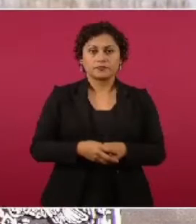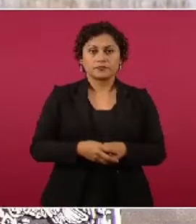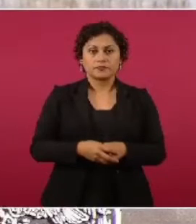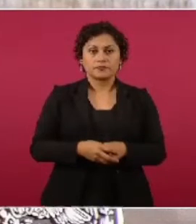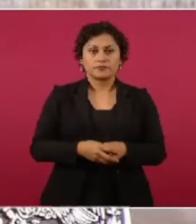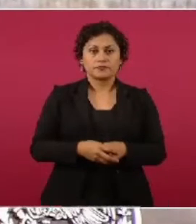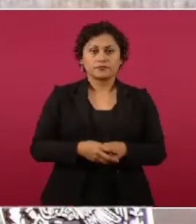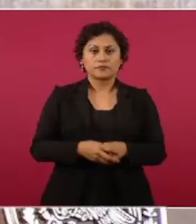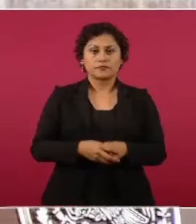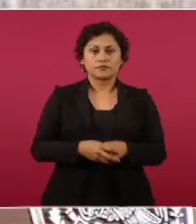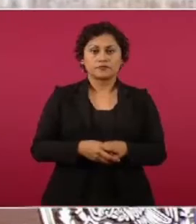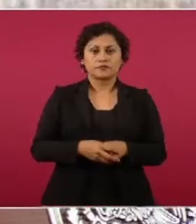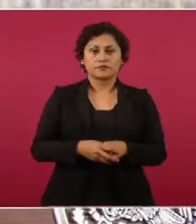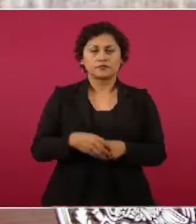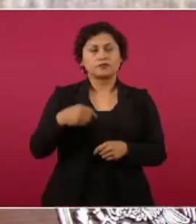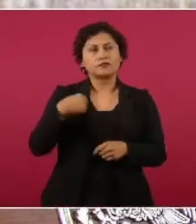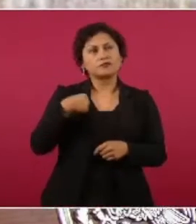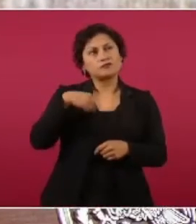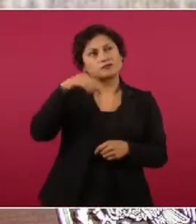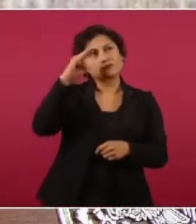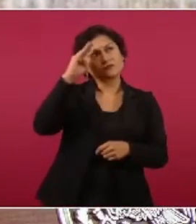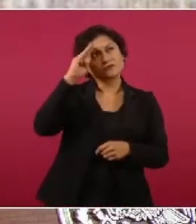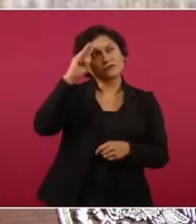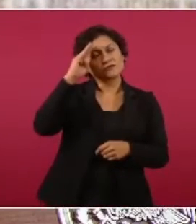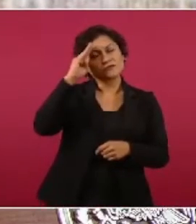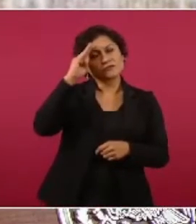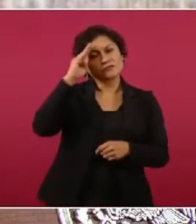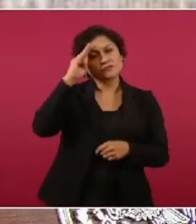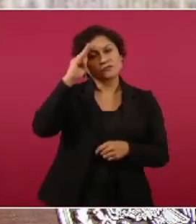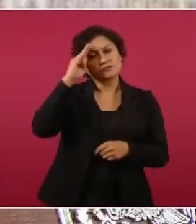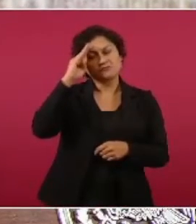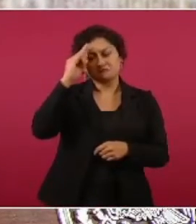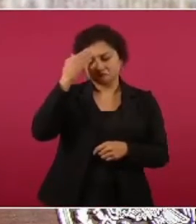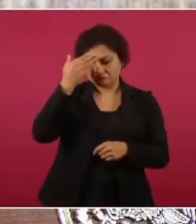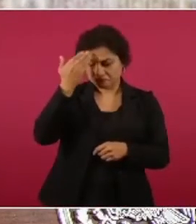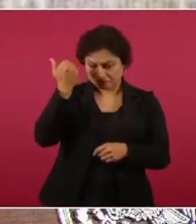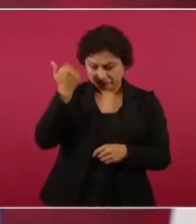no sé, en el lugar de